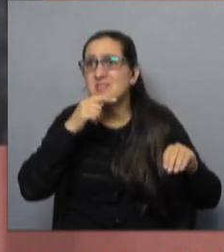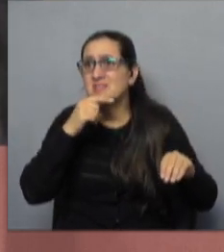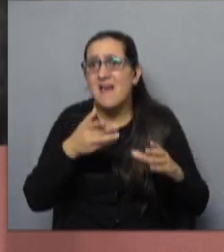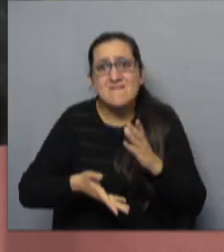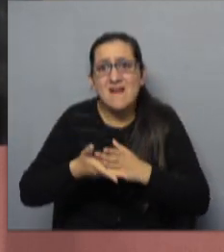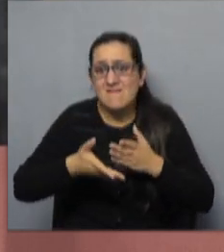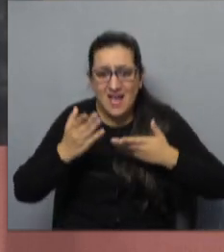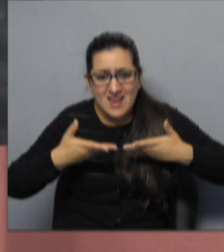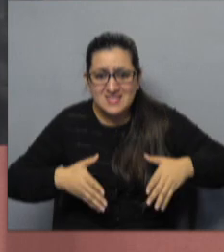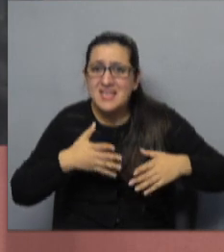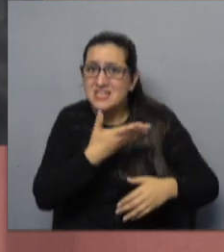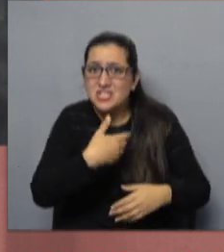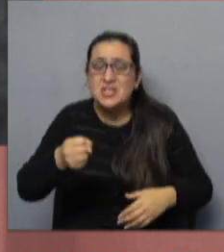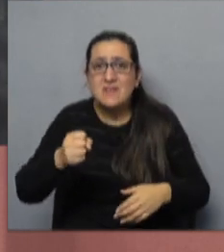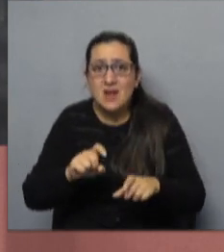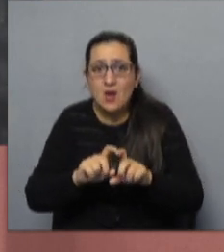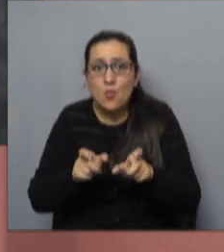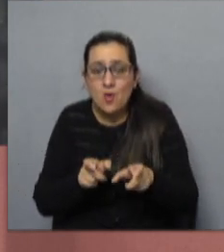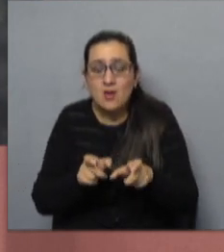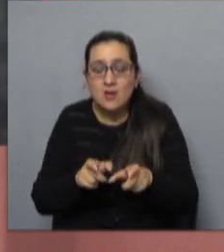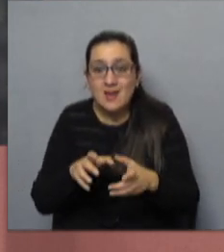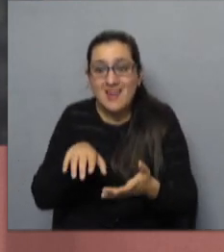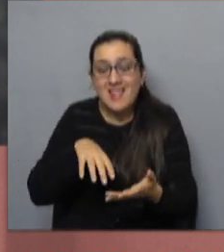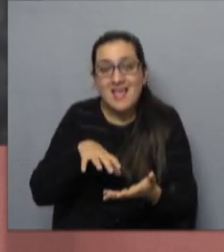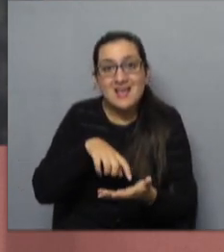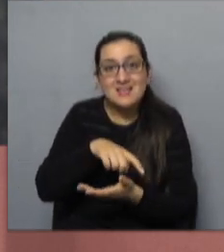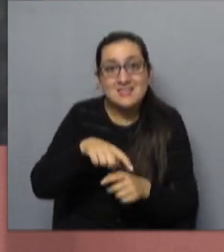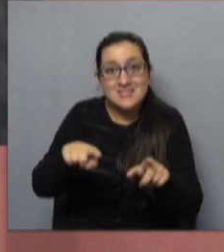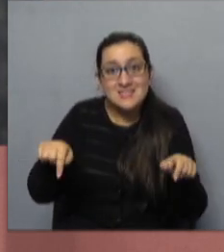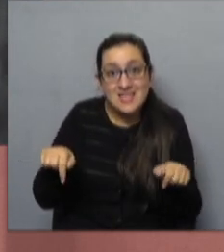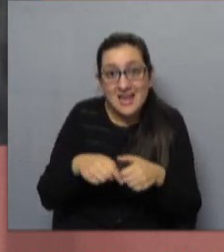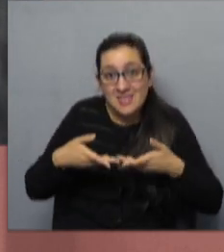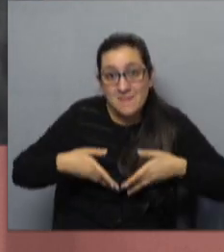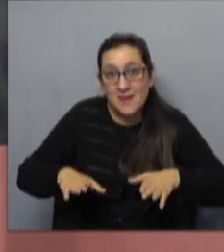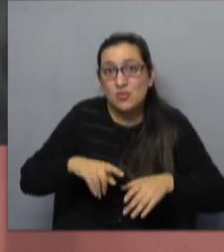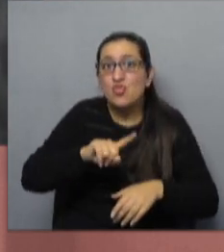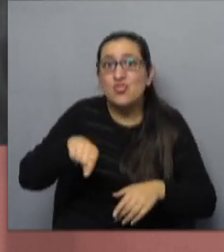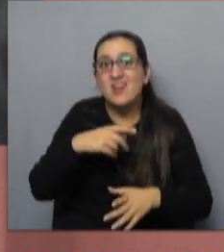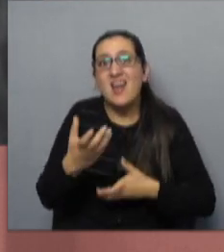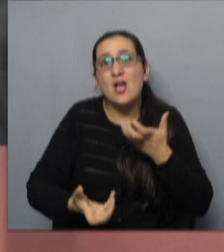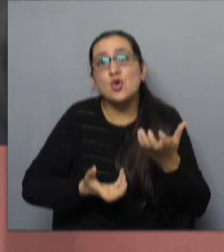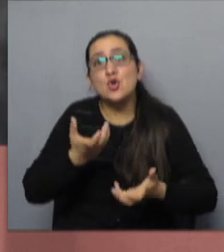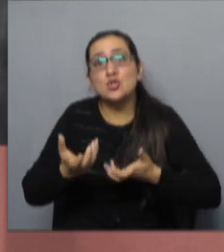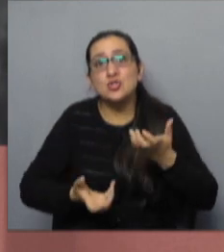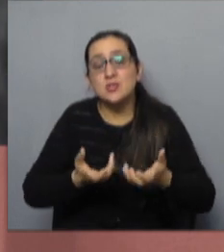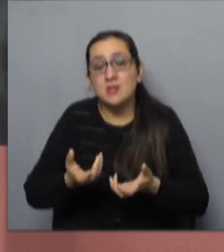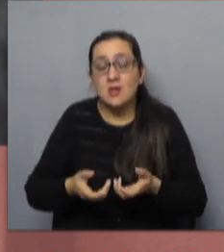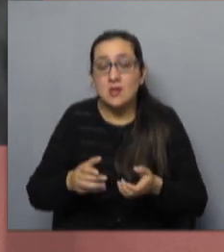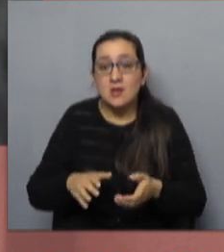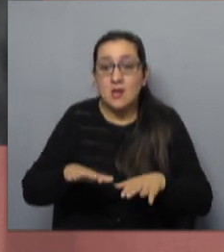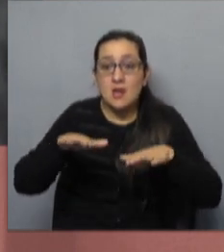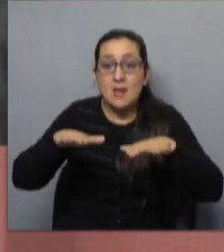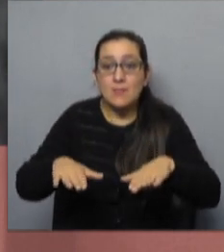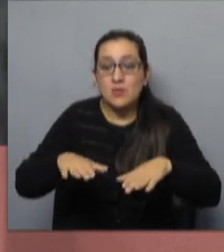la sala de partos. La sala de partos era la cocina. La ponen sobre una puerta